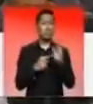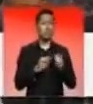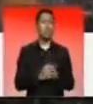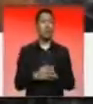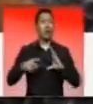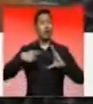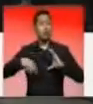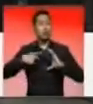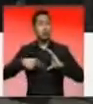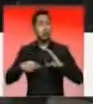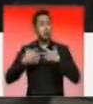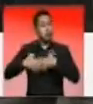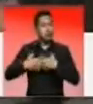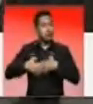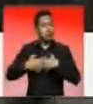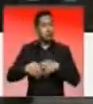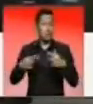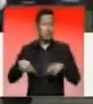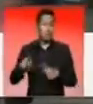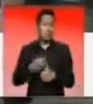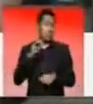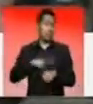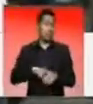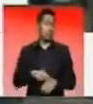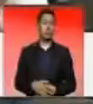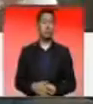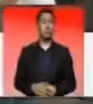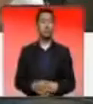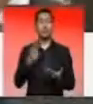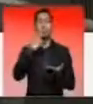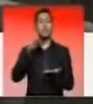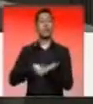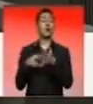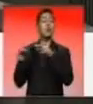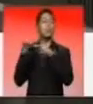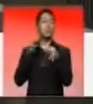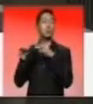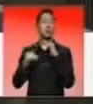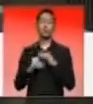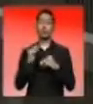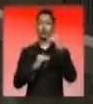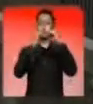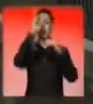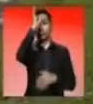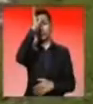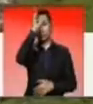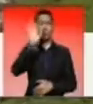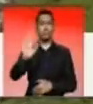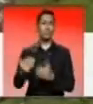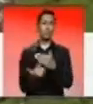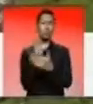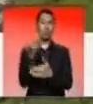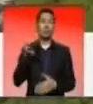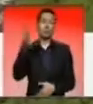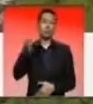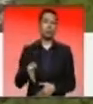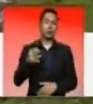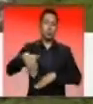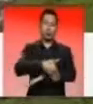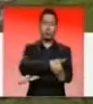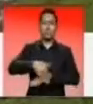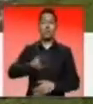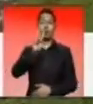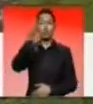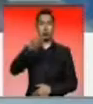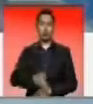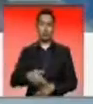motor ecuatoriano. En la tarde visitó la carpa explicativa donde se construirá el nuevo hospital del cantón, en el kilómetro 2.5 de la